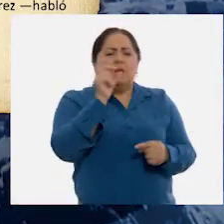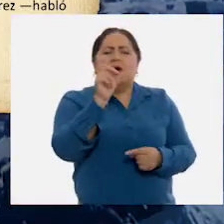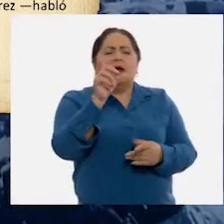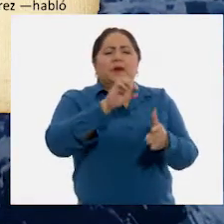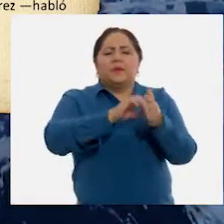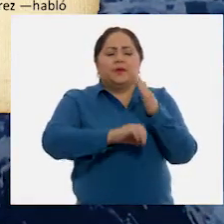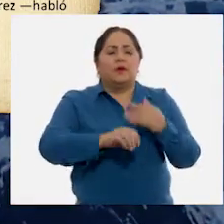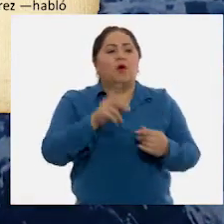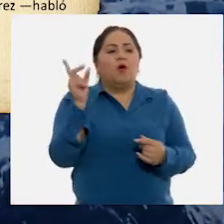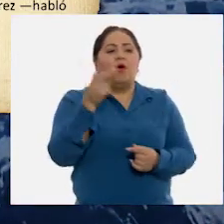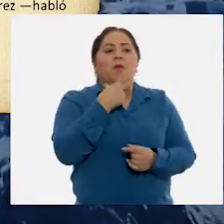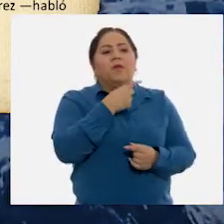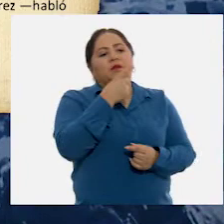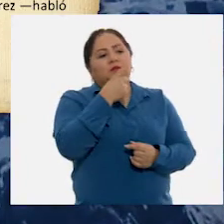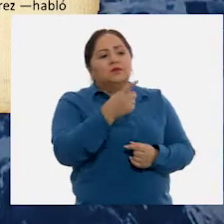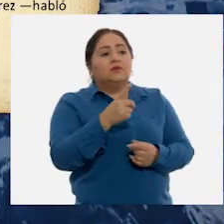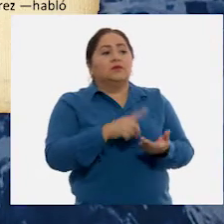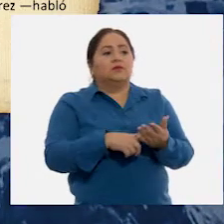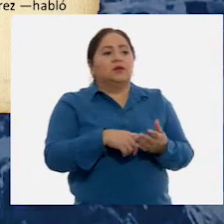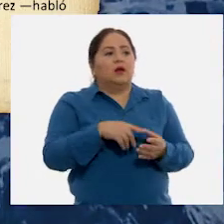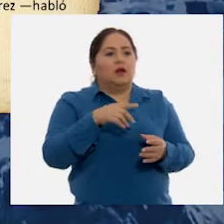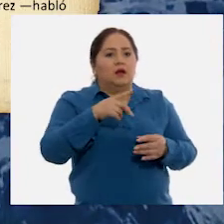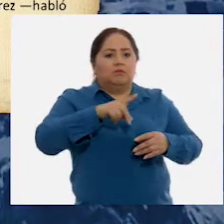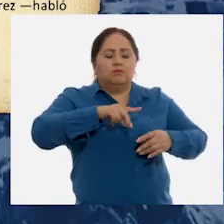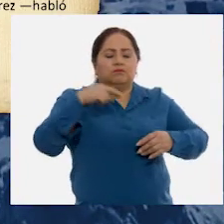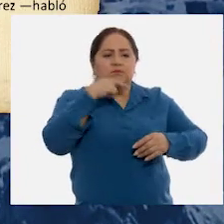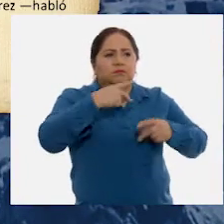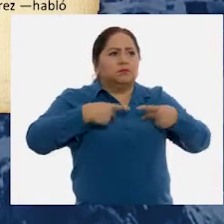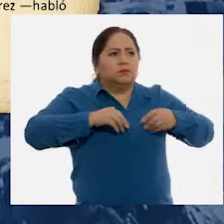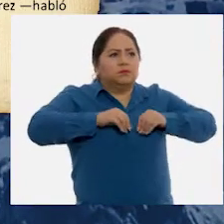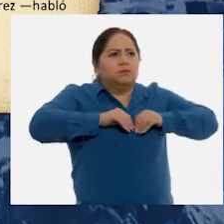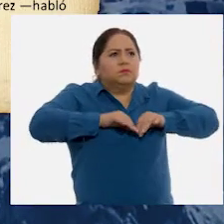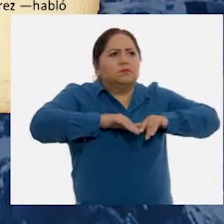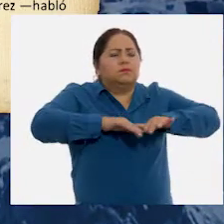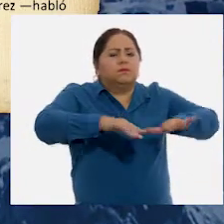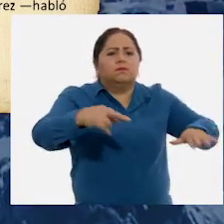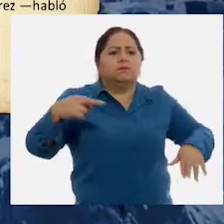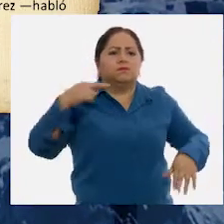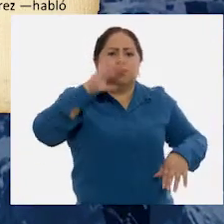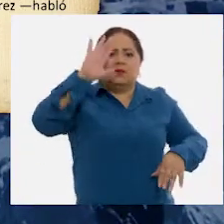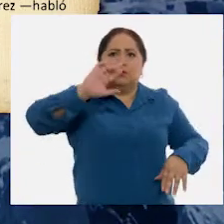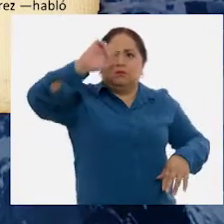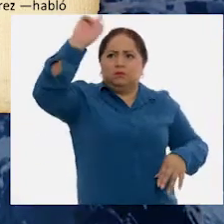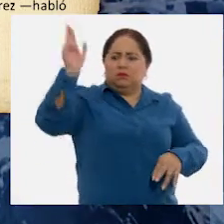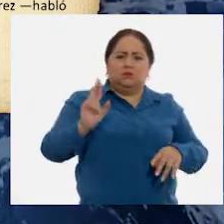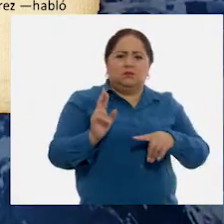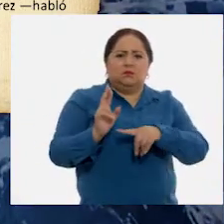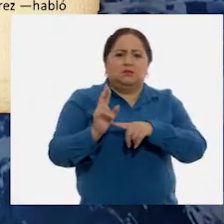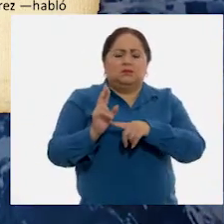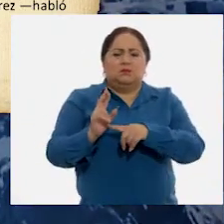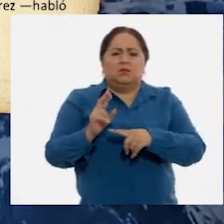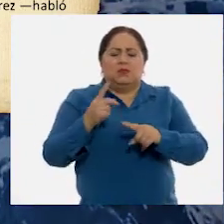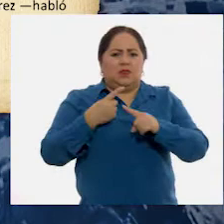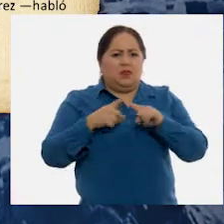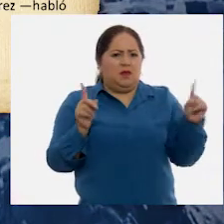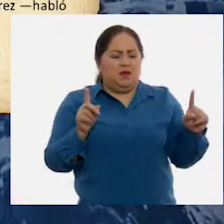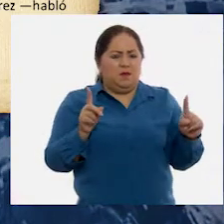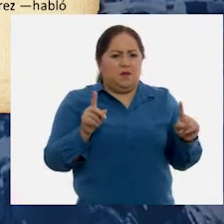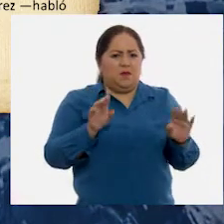ejemplo, el narrador dice: la noticia se propagó con la velocidad del relámpago, Utiliza una frase coloquial